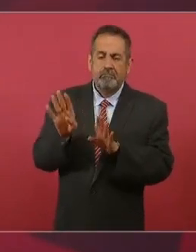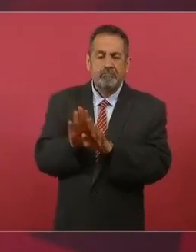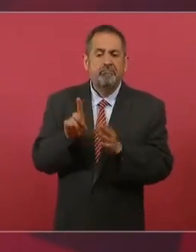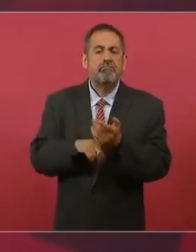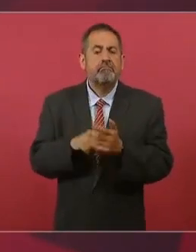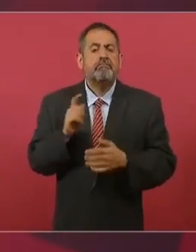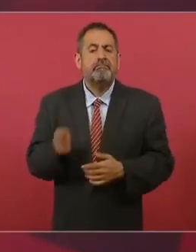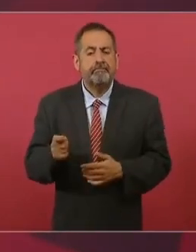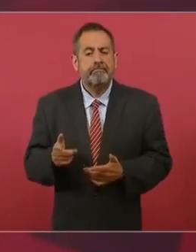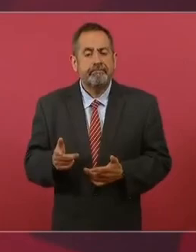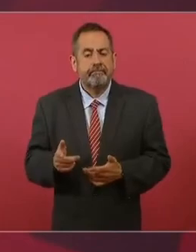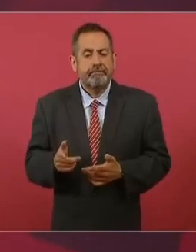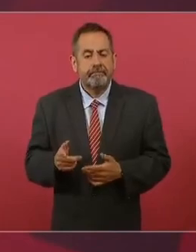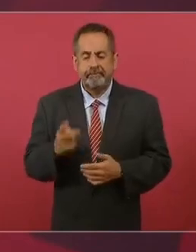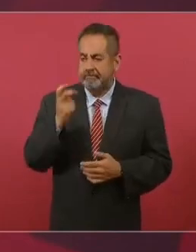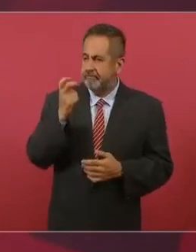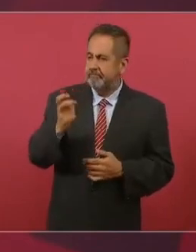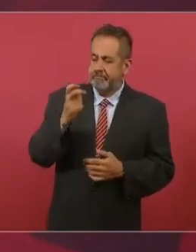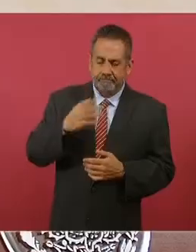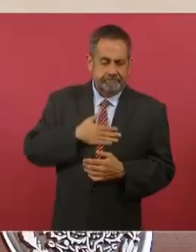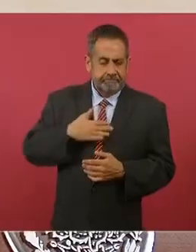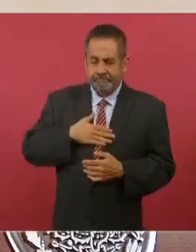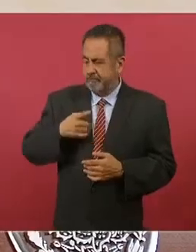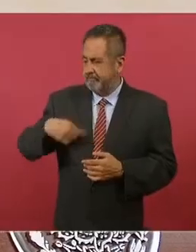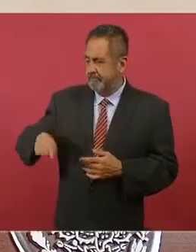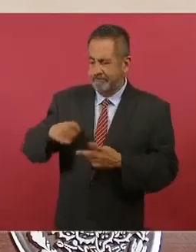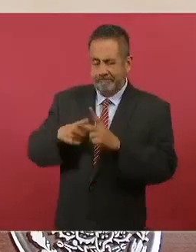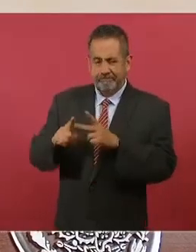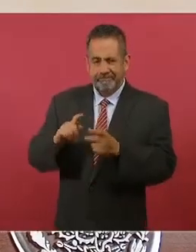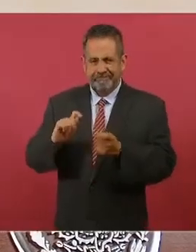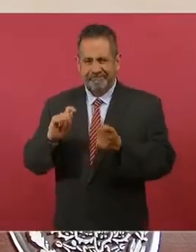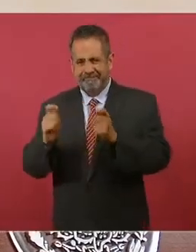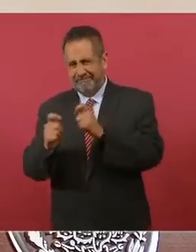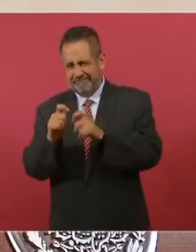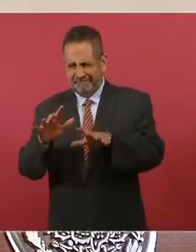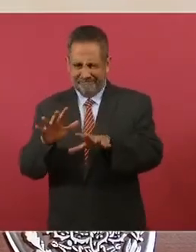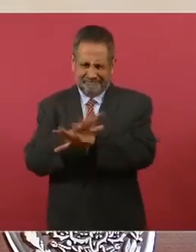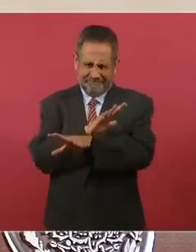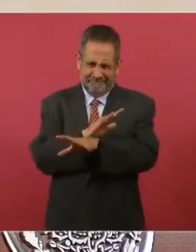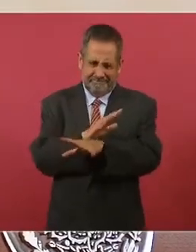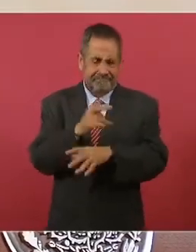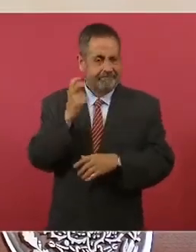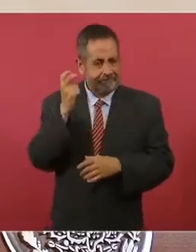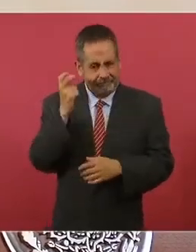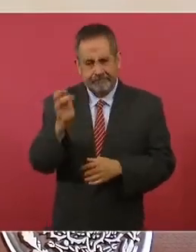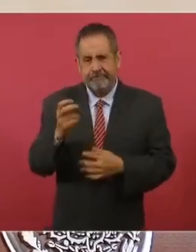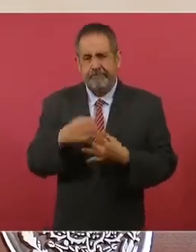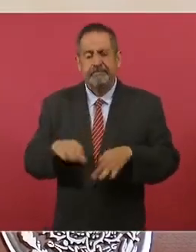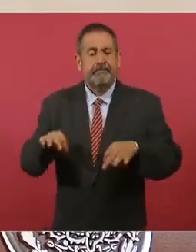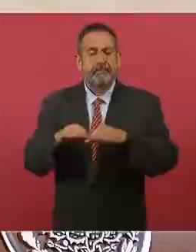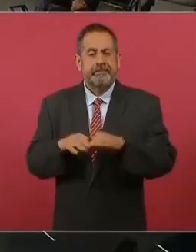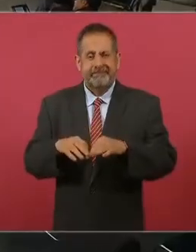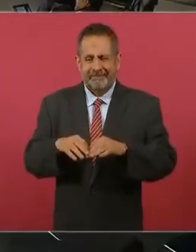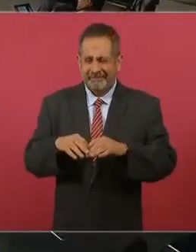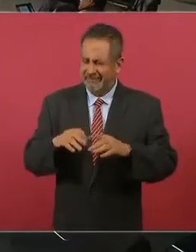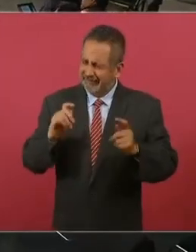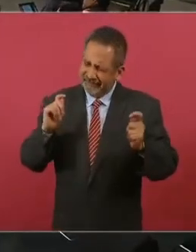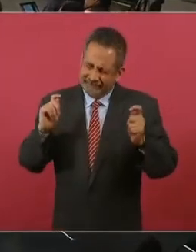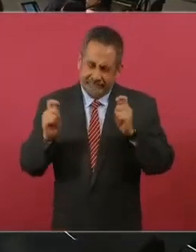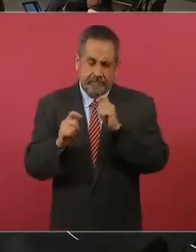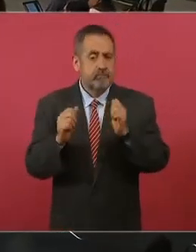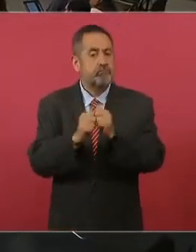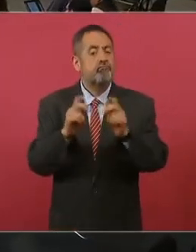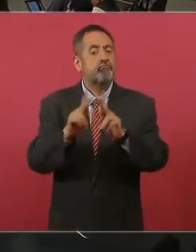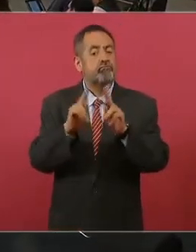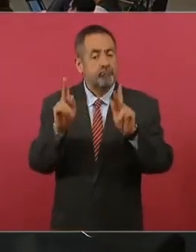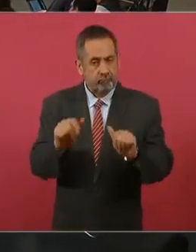estaba en iniciar una transformación profunda,